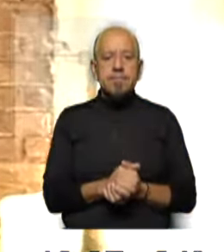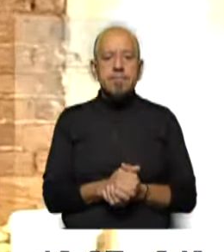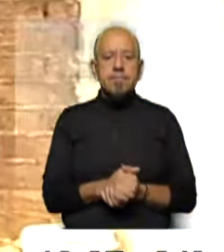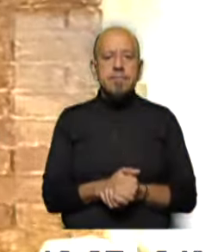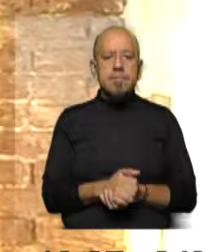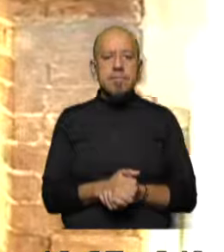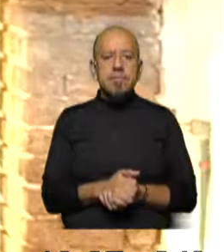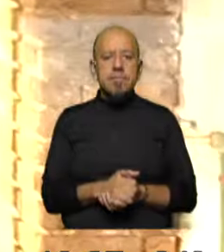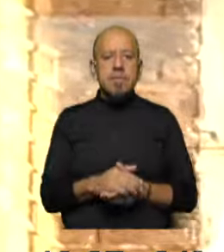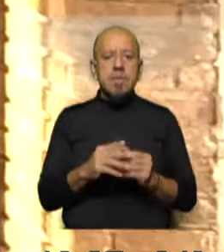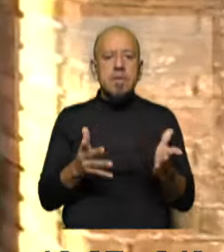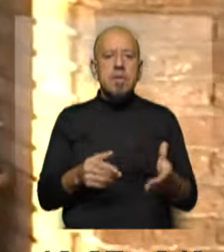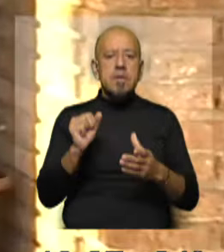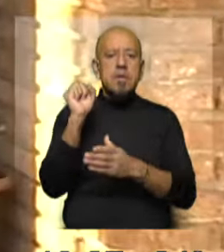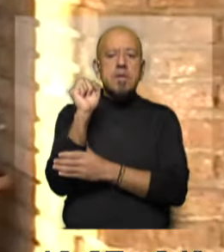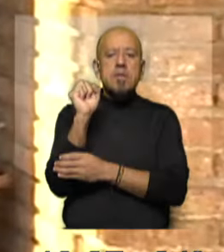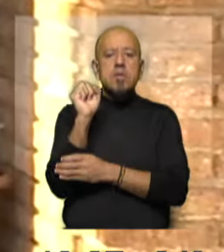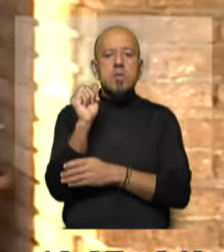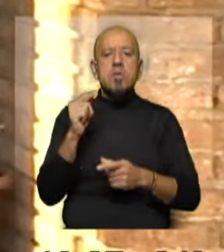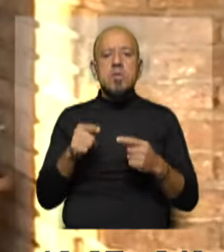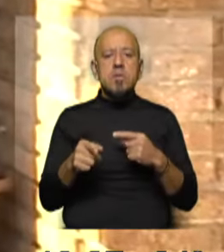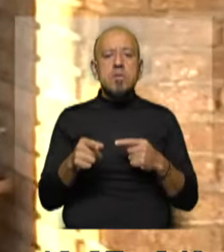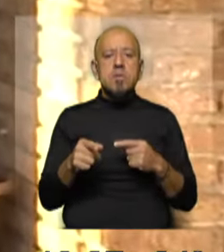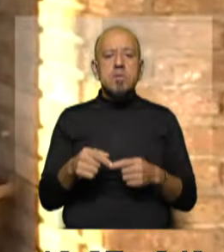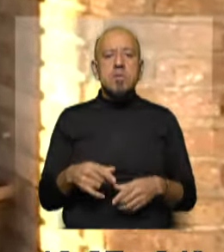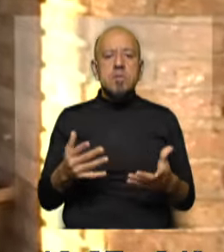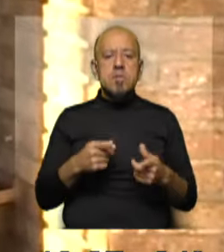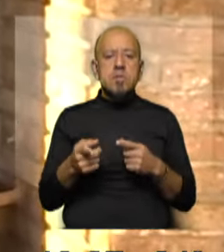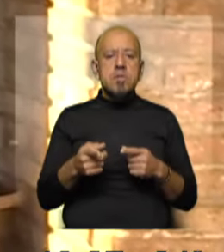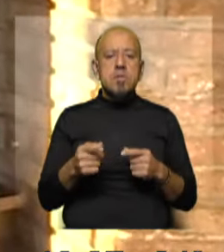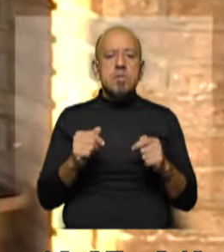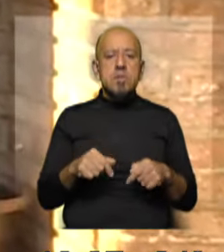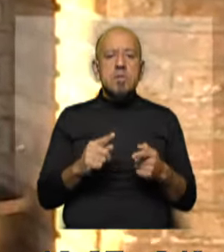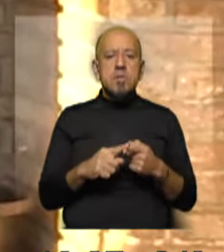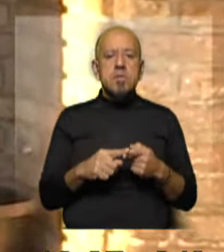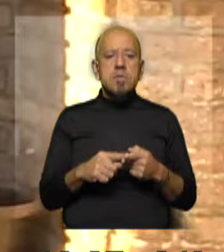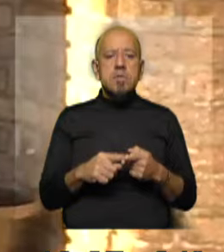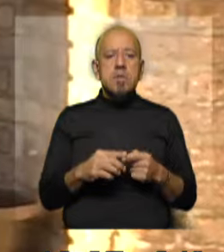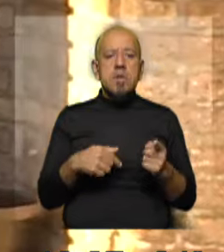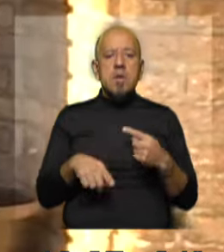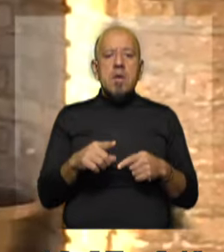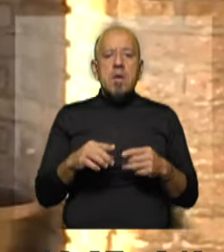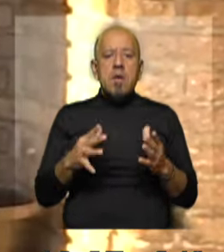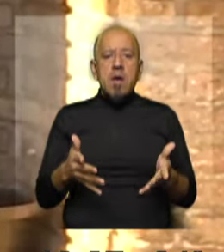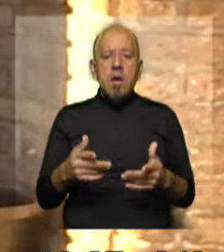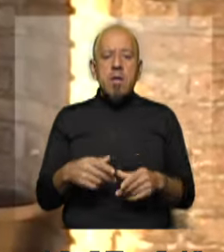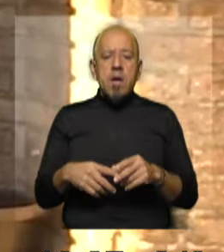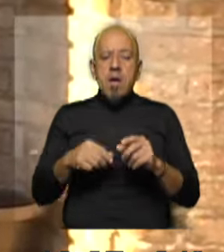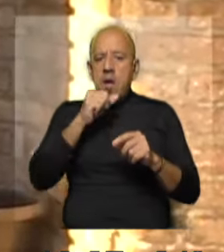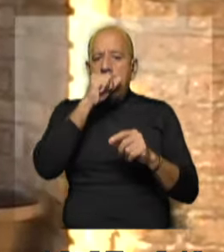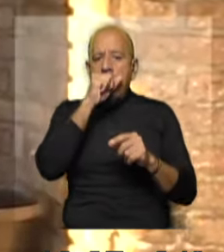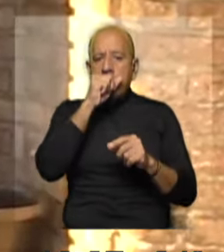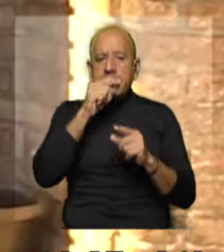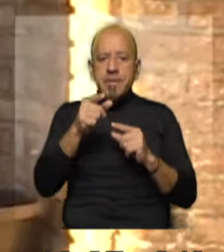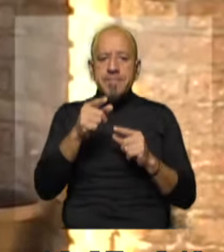hizo ADEOM acerca de este llamado que decíamos está vigente a partir de la jornada de hoy y cuáles fueron las críticas en particular, ¿no?